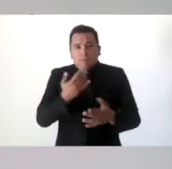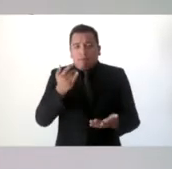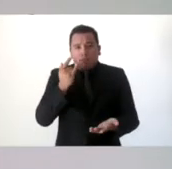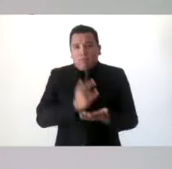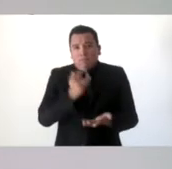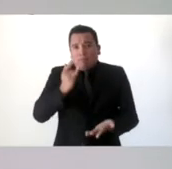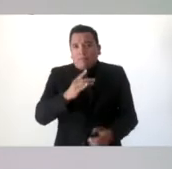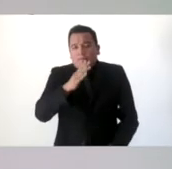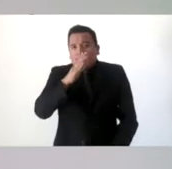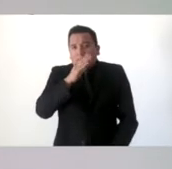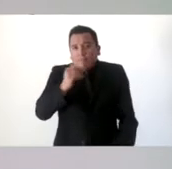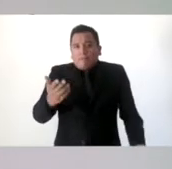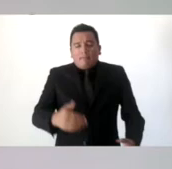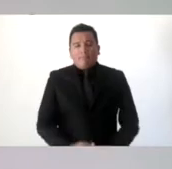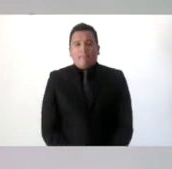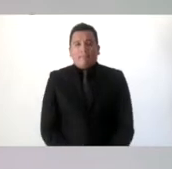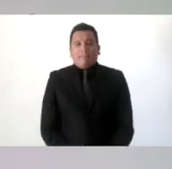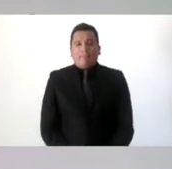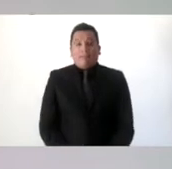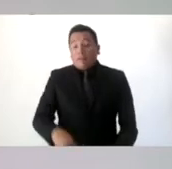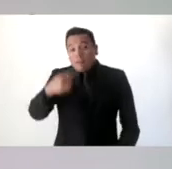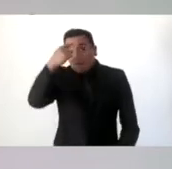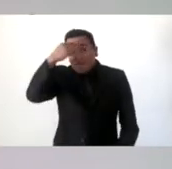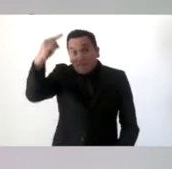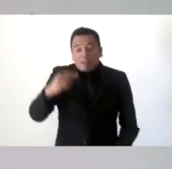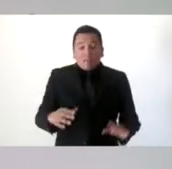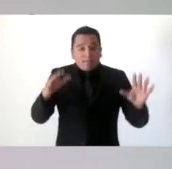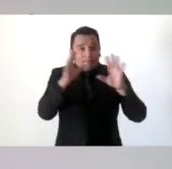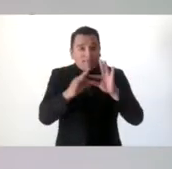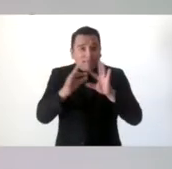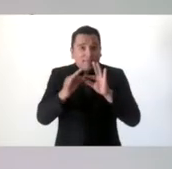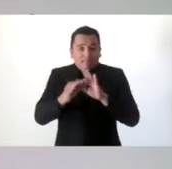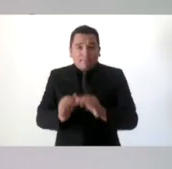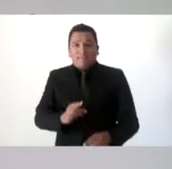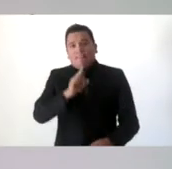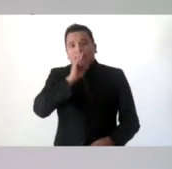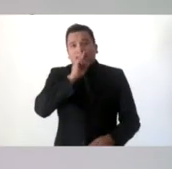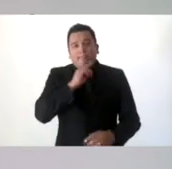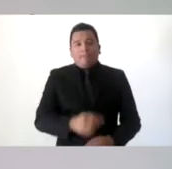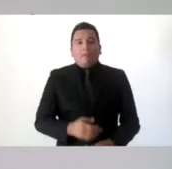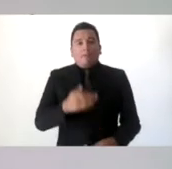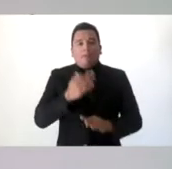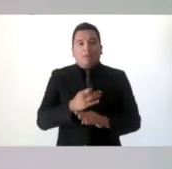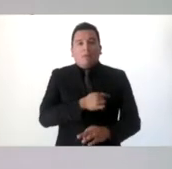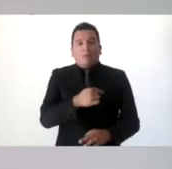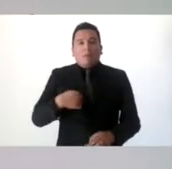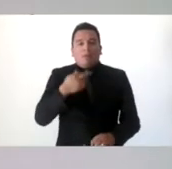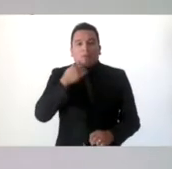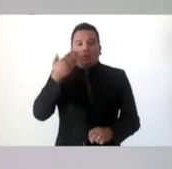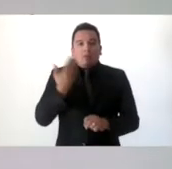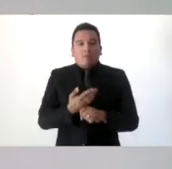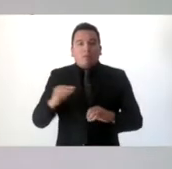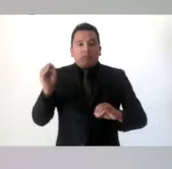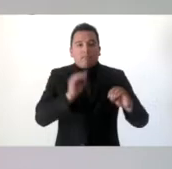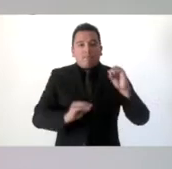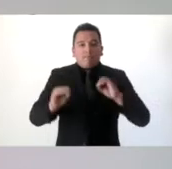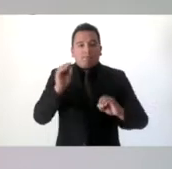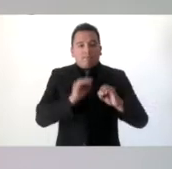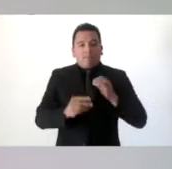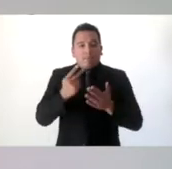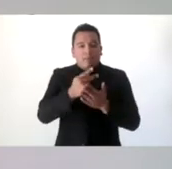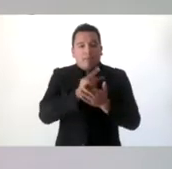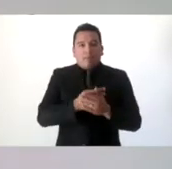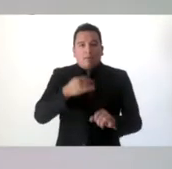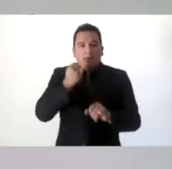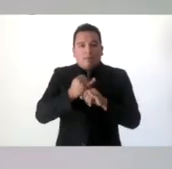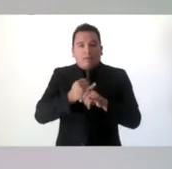no es posible. No es un reto fácil. En un momento dado nuestro compromiso ahorita es tener el sistema de votación